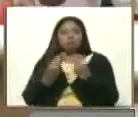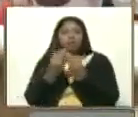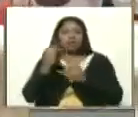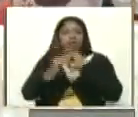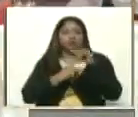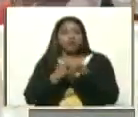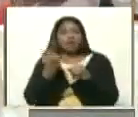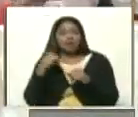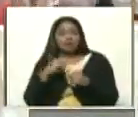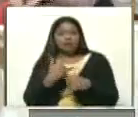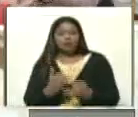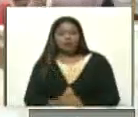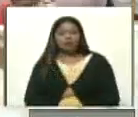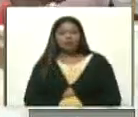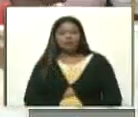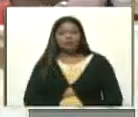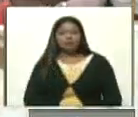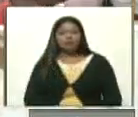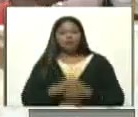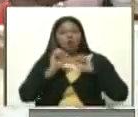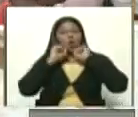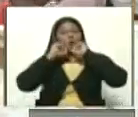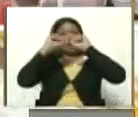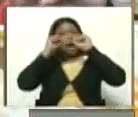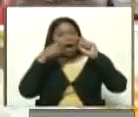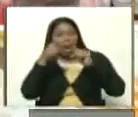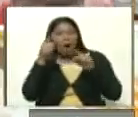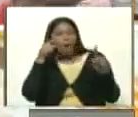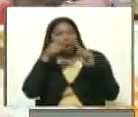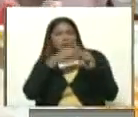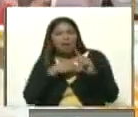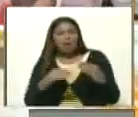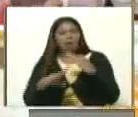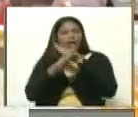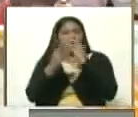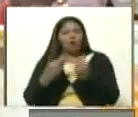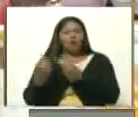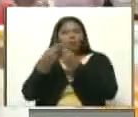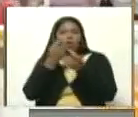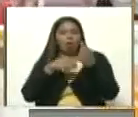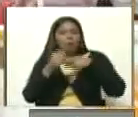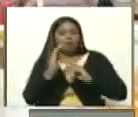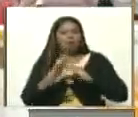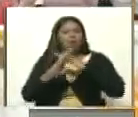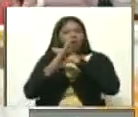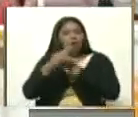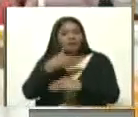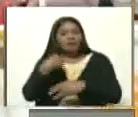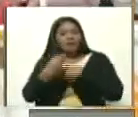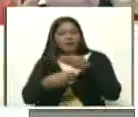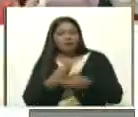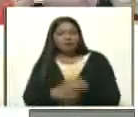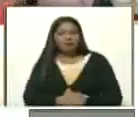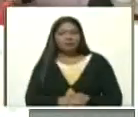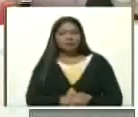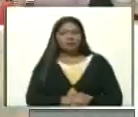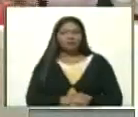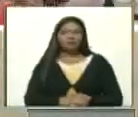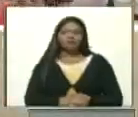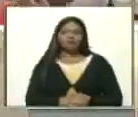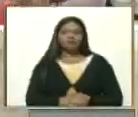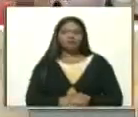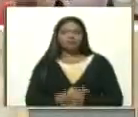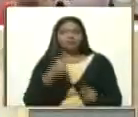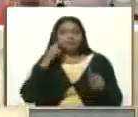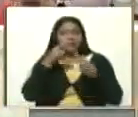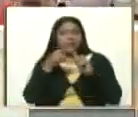nivel internacional para lograr sus objetivos oscuros, que es el bloqueo económico, bloqueo comercial, pero además un delito de lesa humanidad.